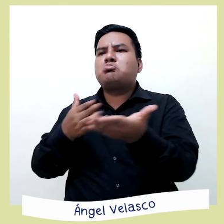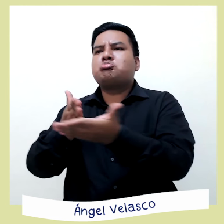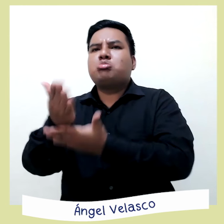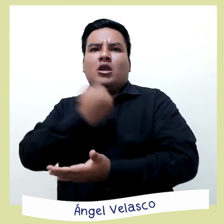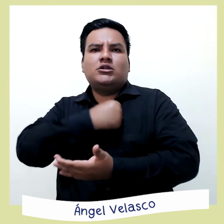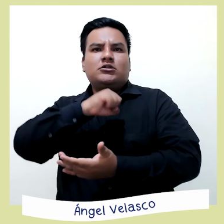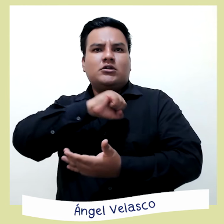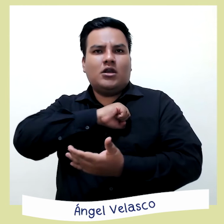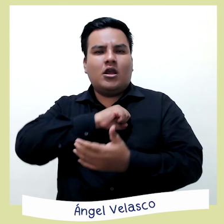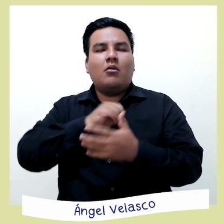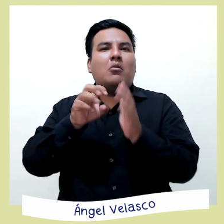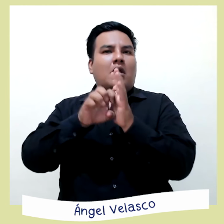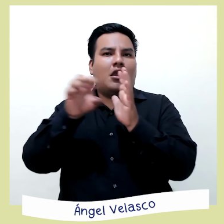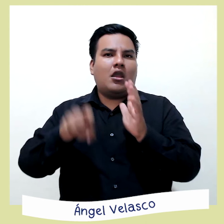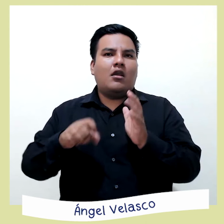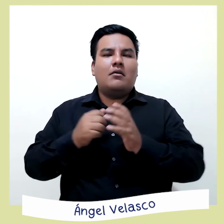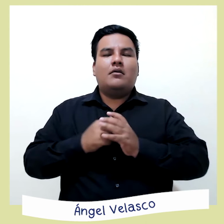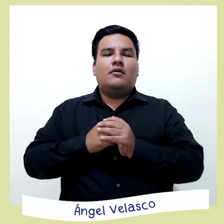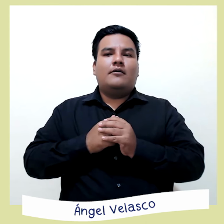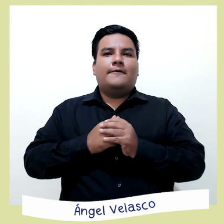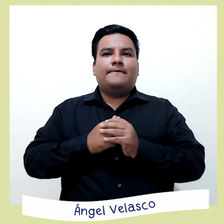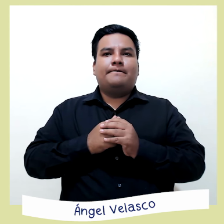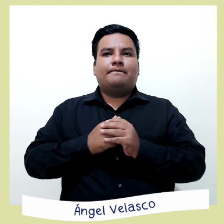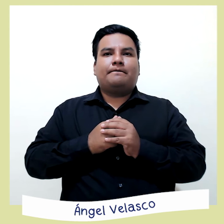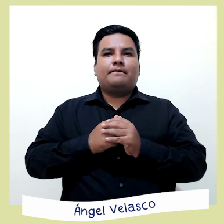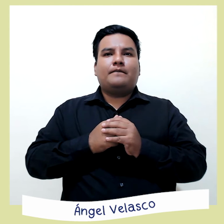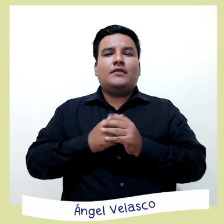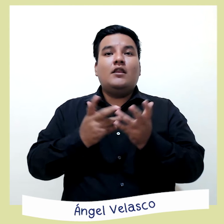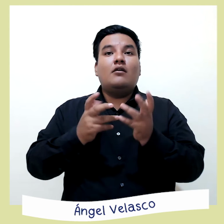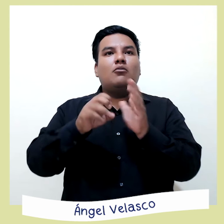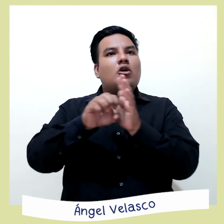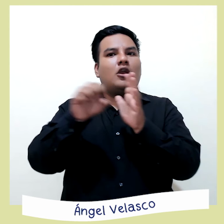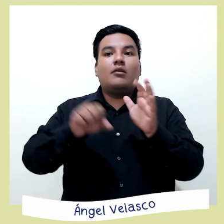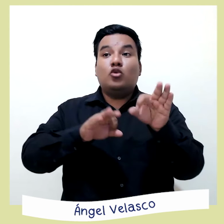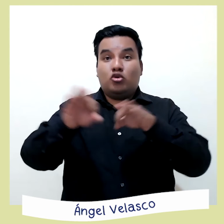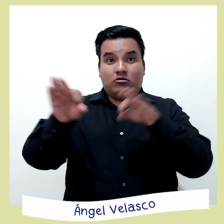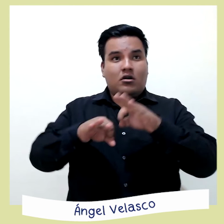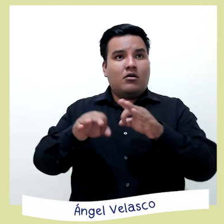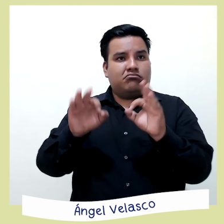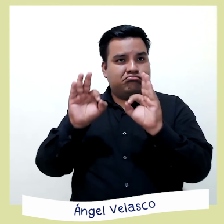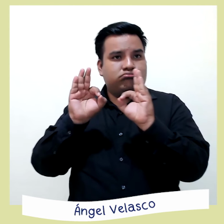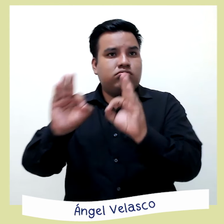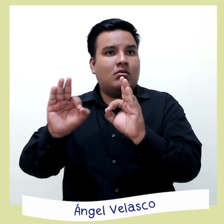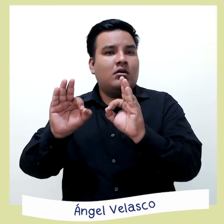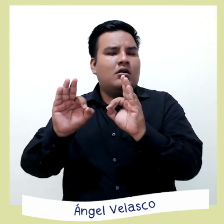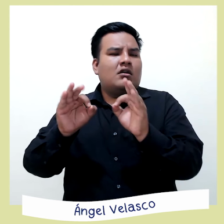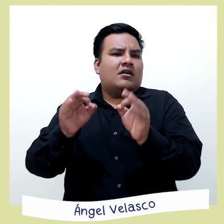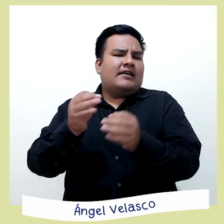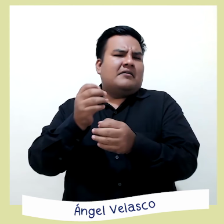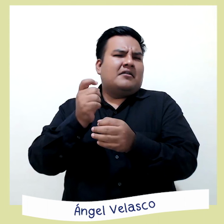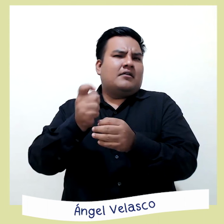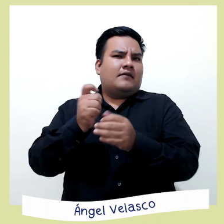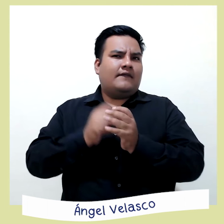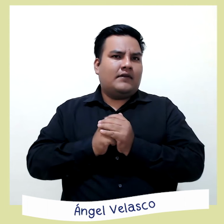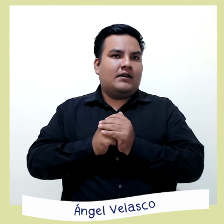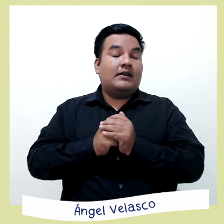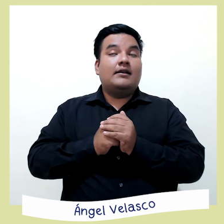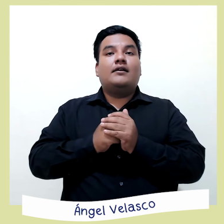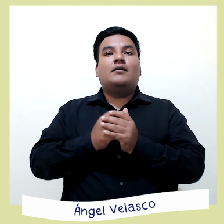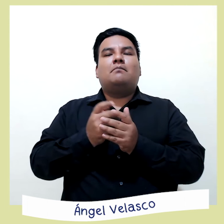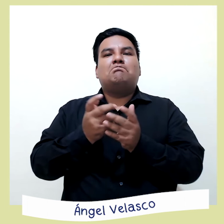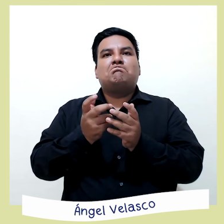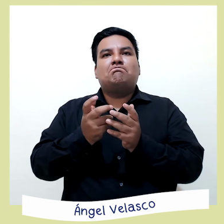del gobierno y en la sociedad misma. El acceso que podamos tener a la salud, se había dicho que en la